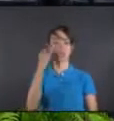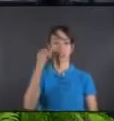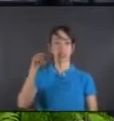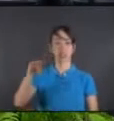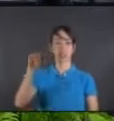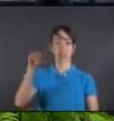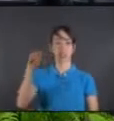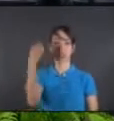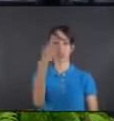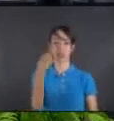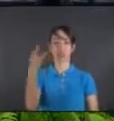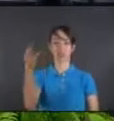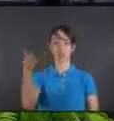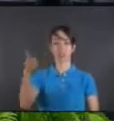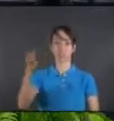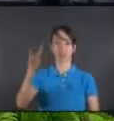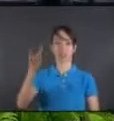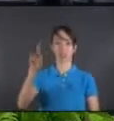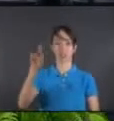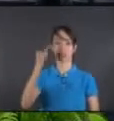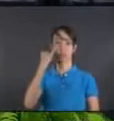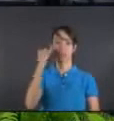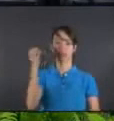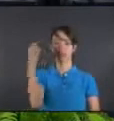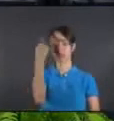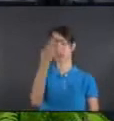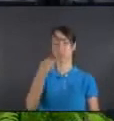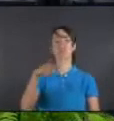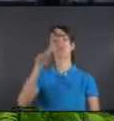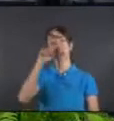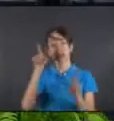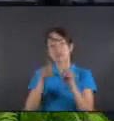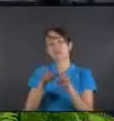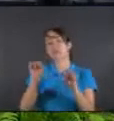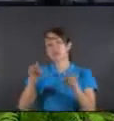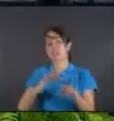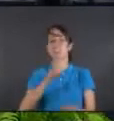desordenada y vacía. Entonces déjeme